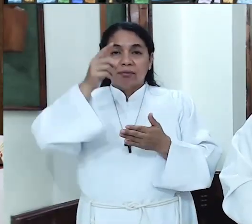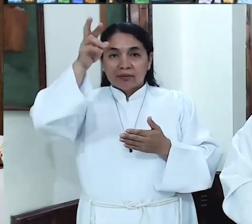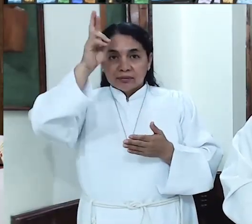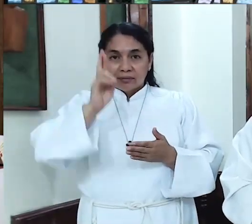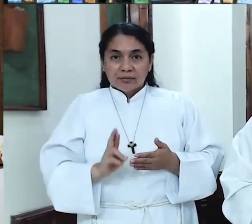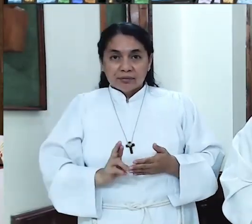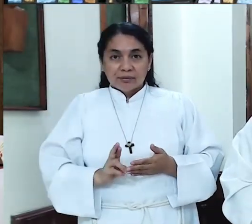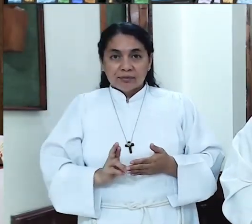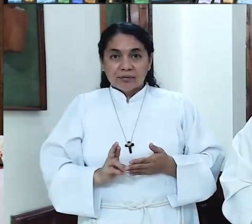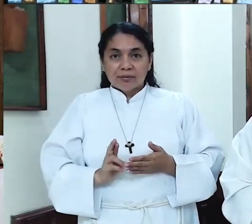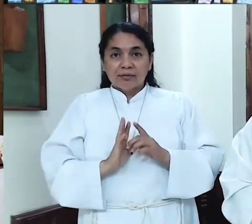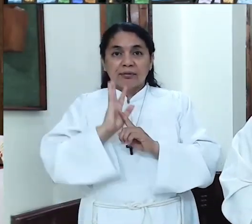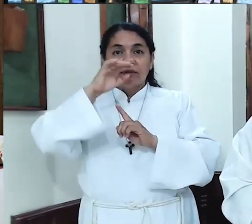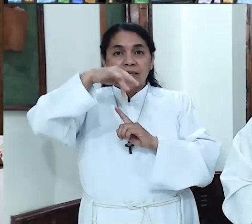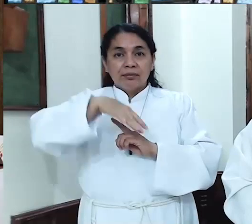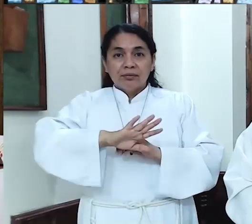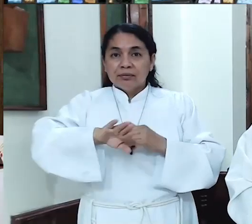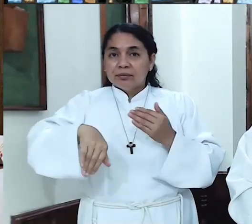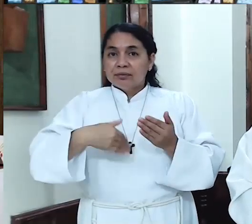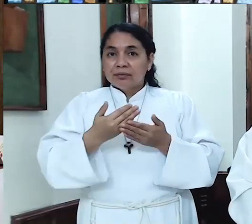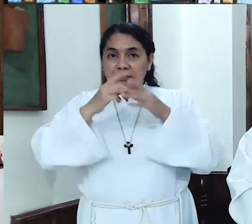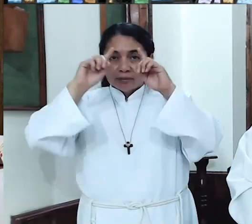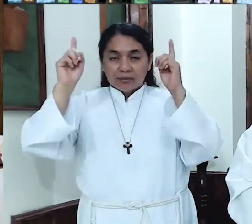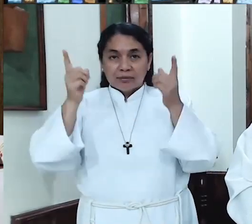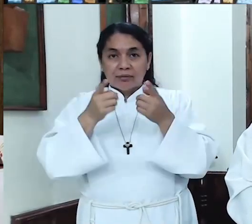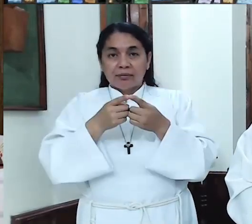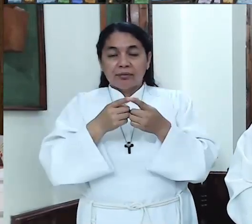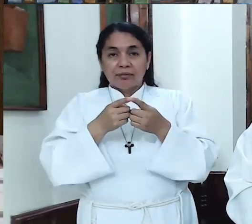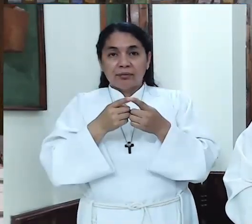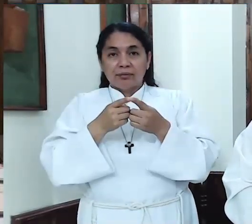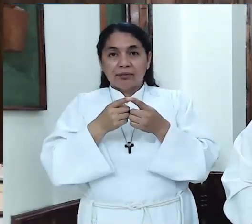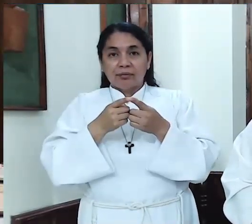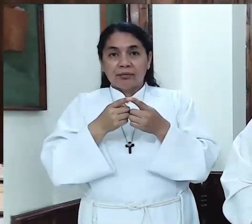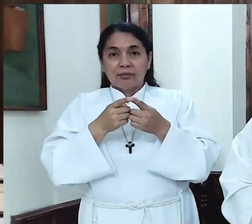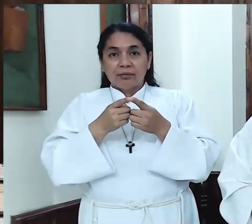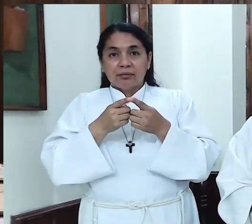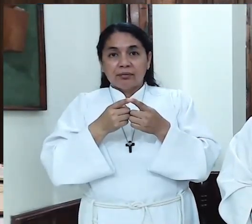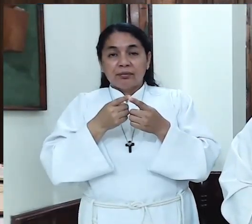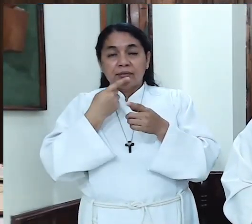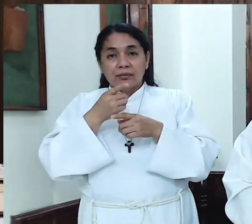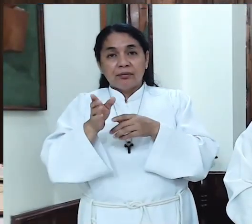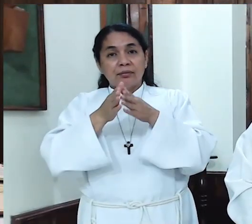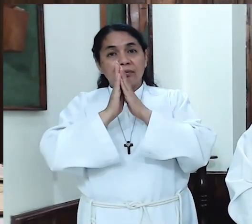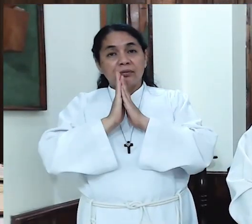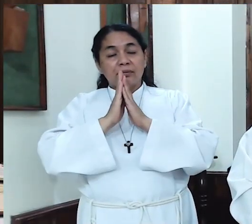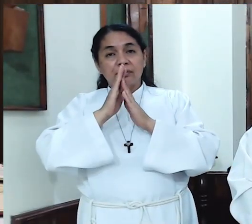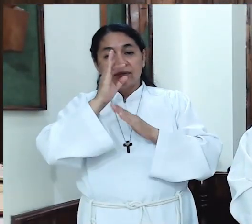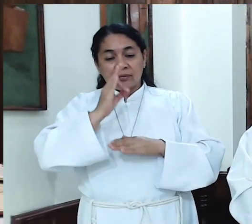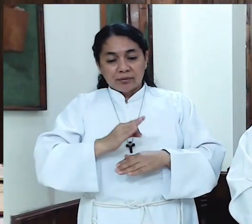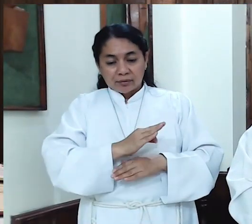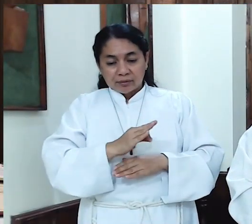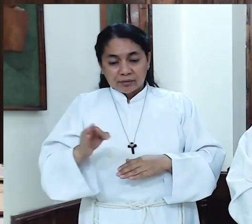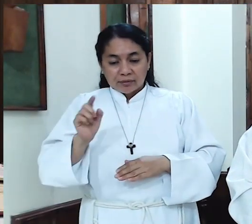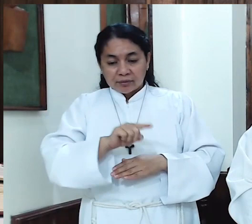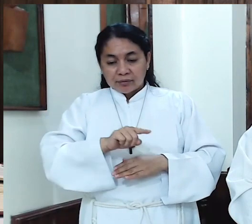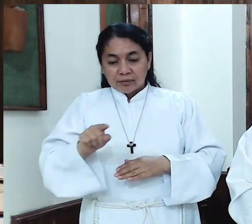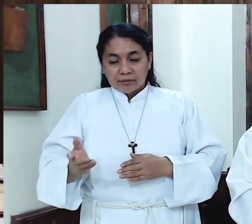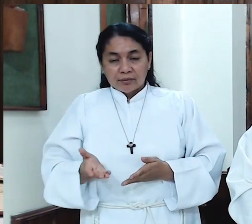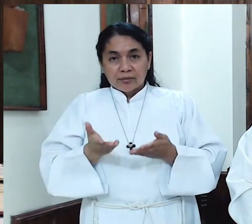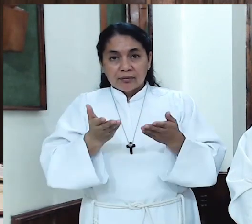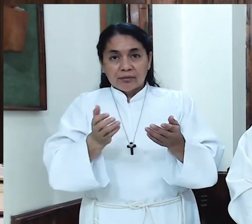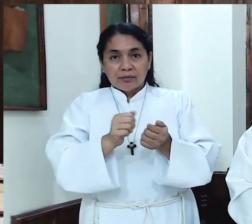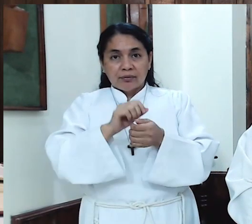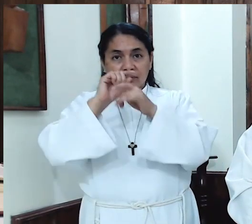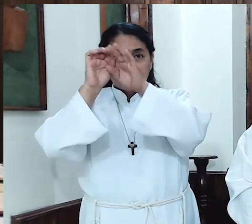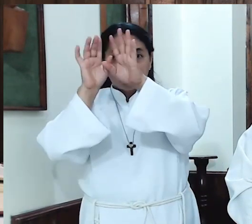Señor, fuente de toda santidad. Por eso te pedimos que santifiques estos dones